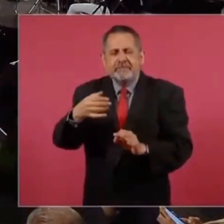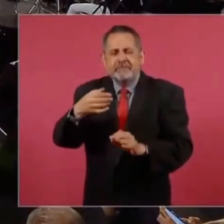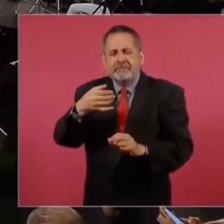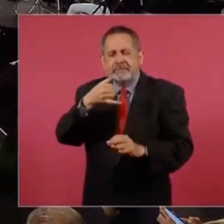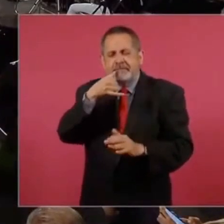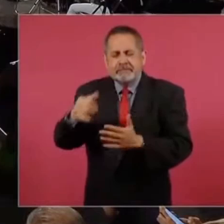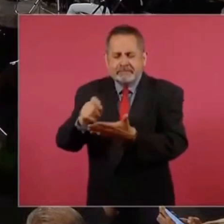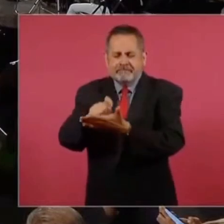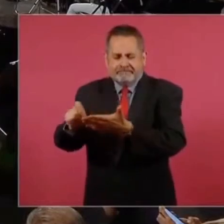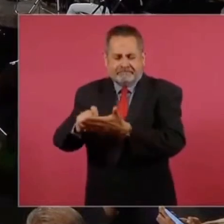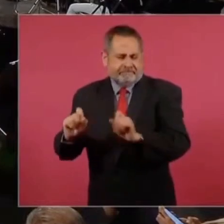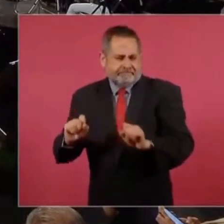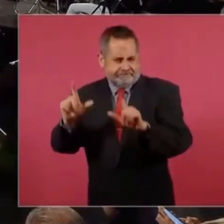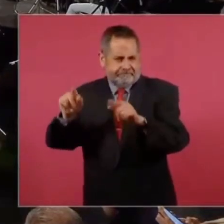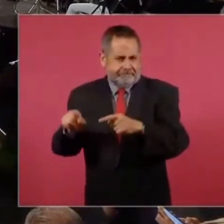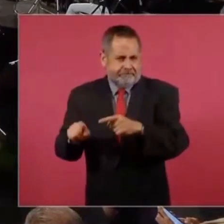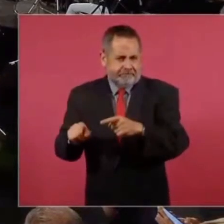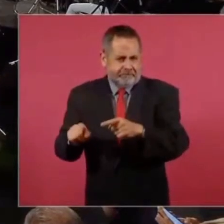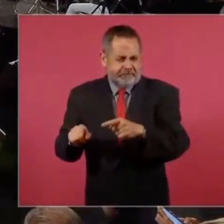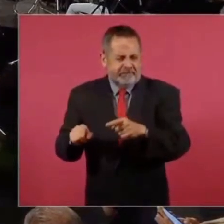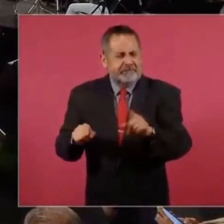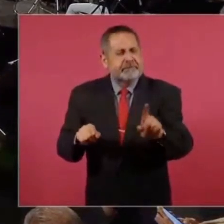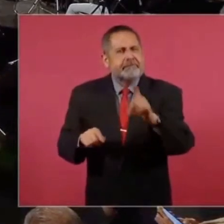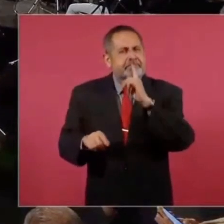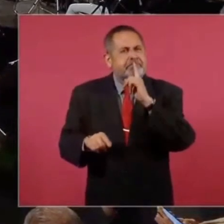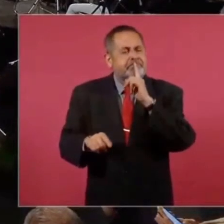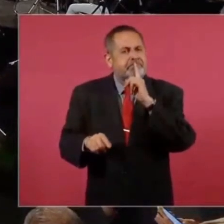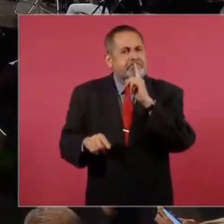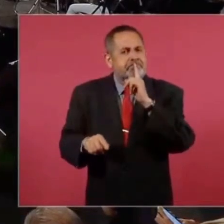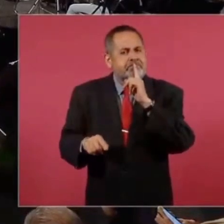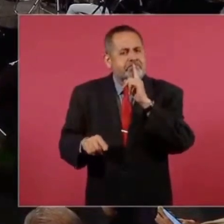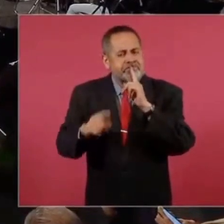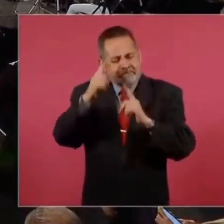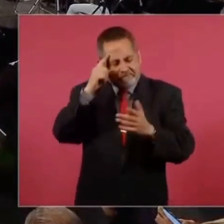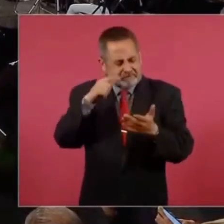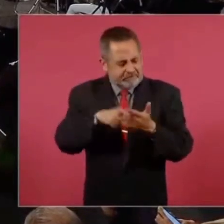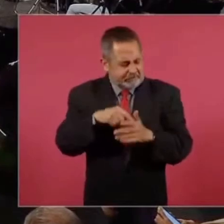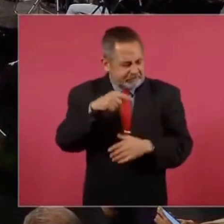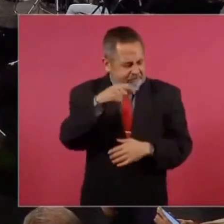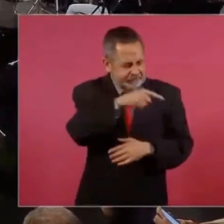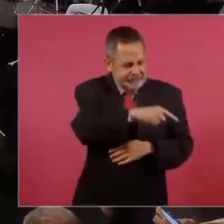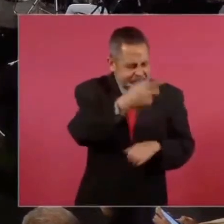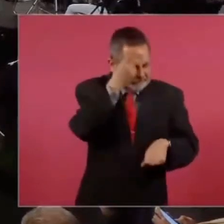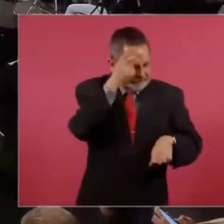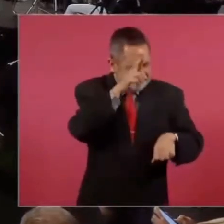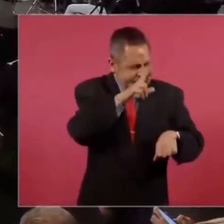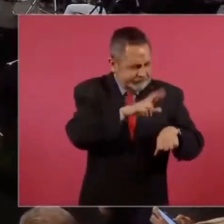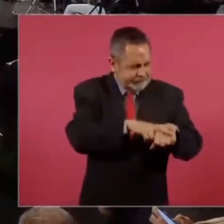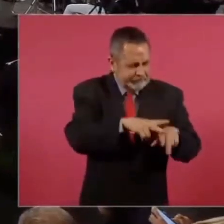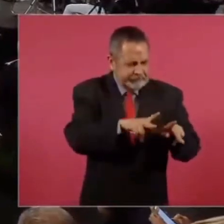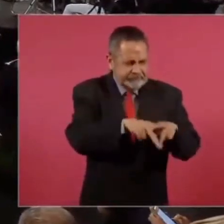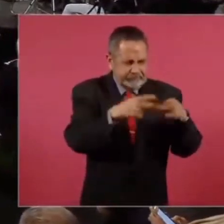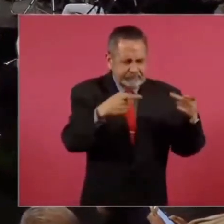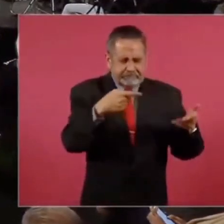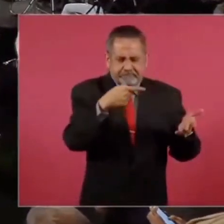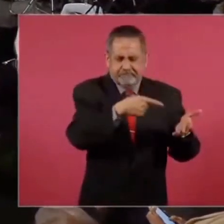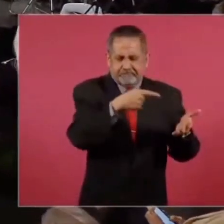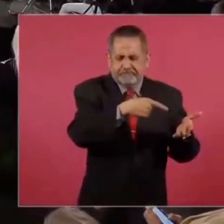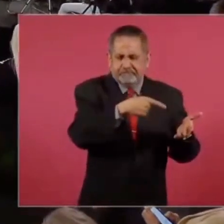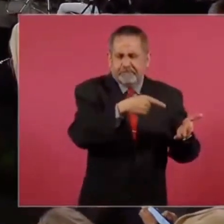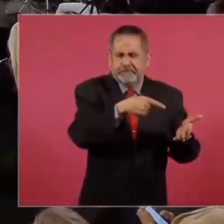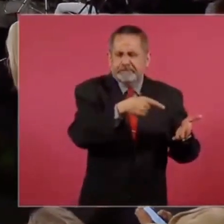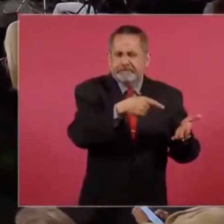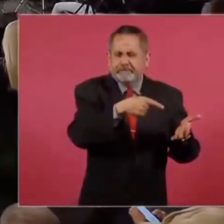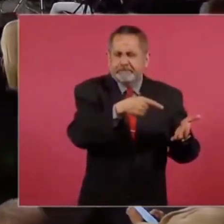que lo metió preso el director del periódico